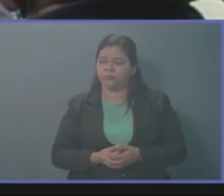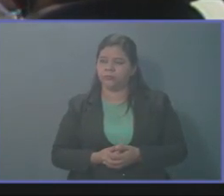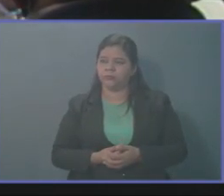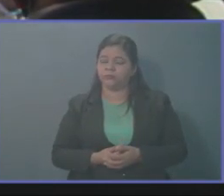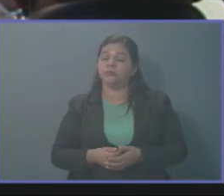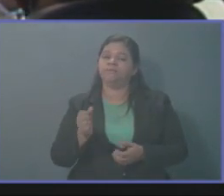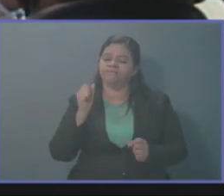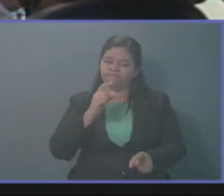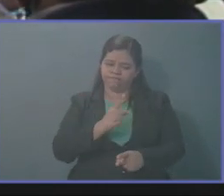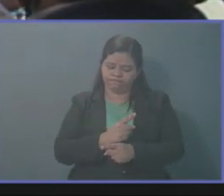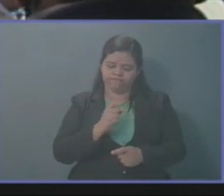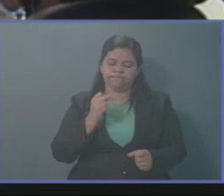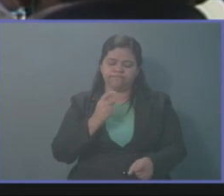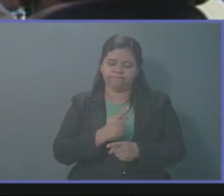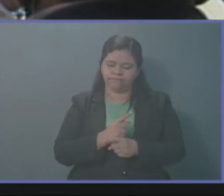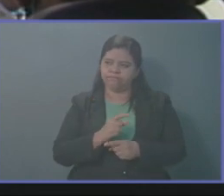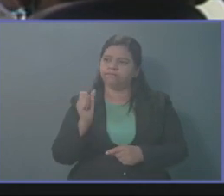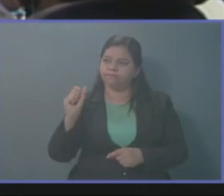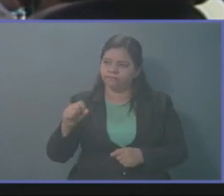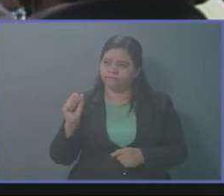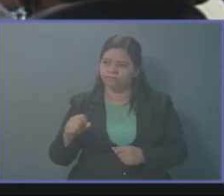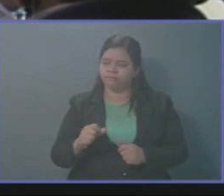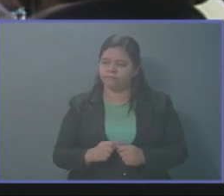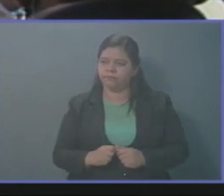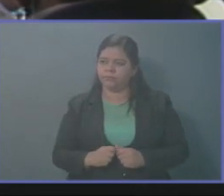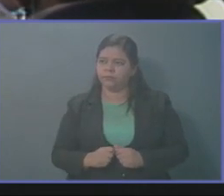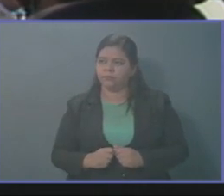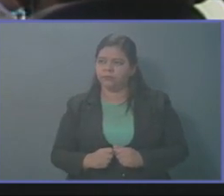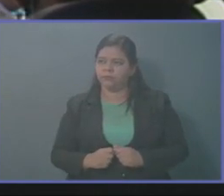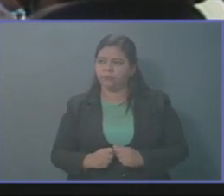Es correcto. Así es.